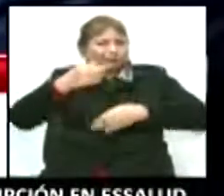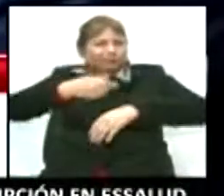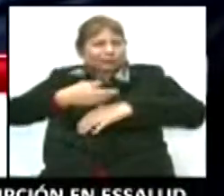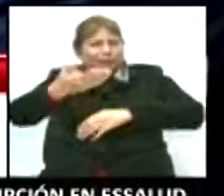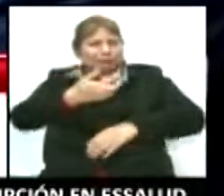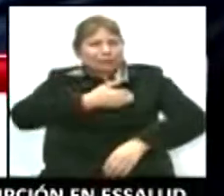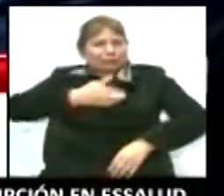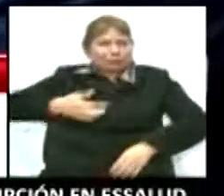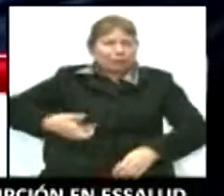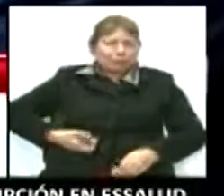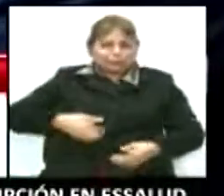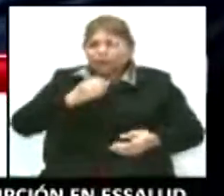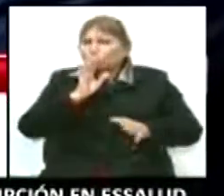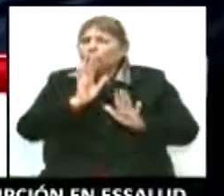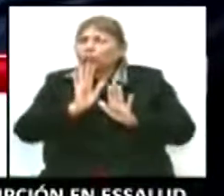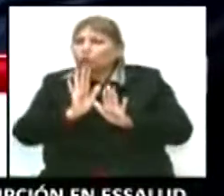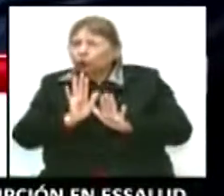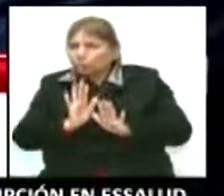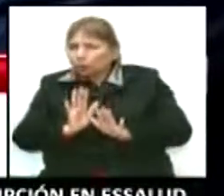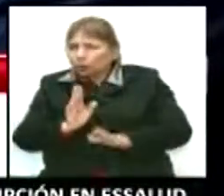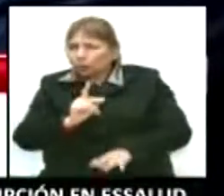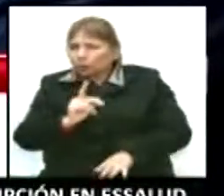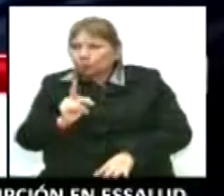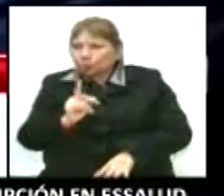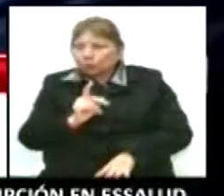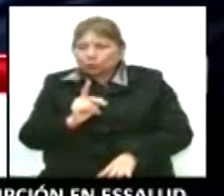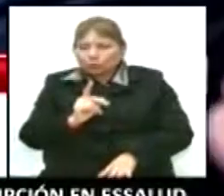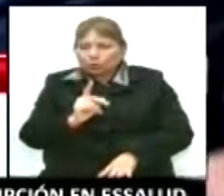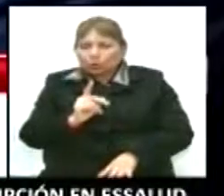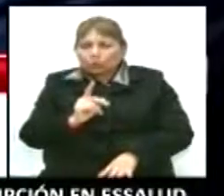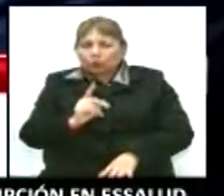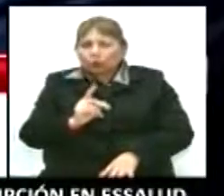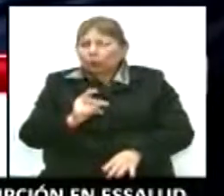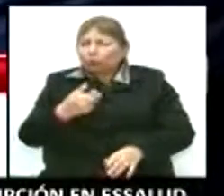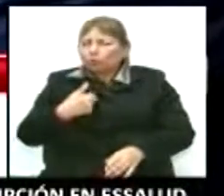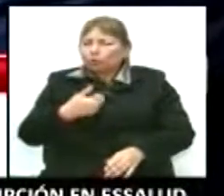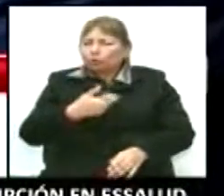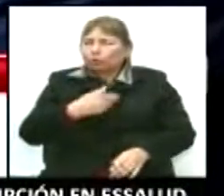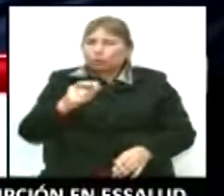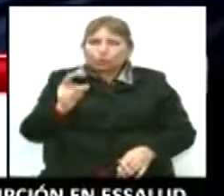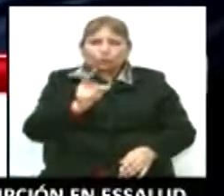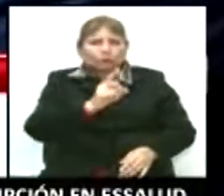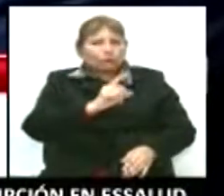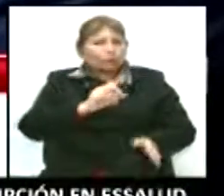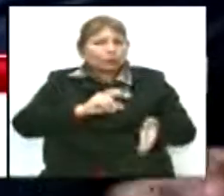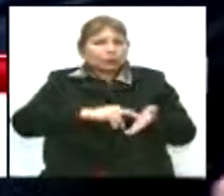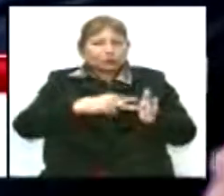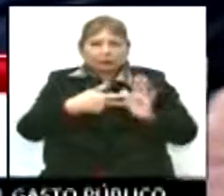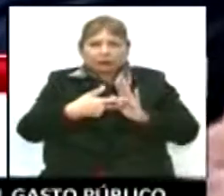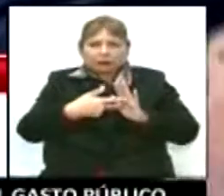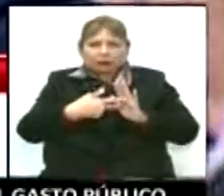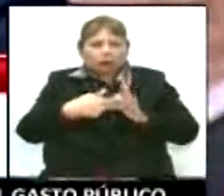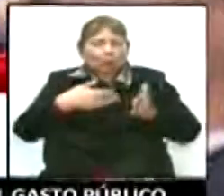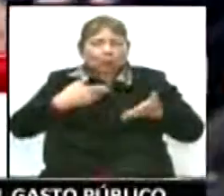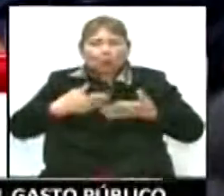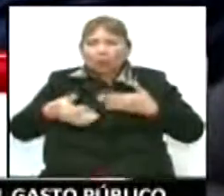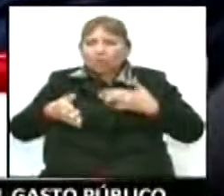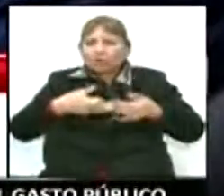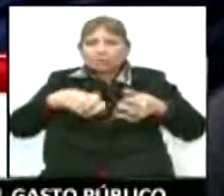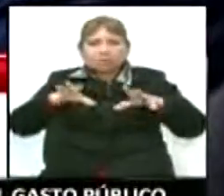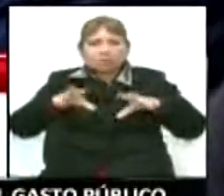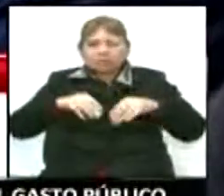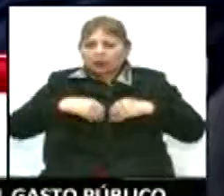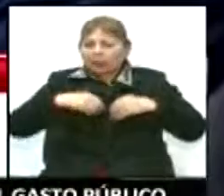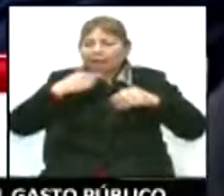del presidente de la República. A nosotros no. A nosotros eso no puede significar que aprobemos cualquier cosa,